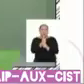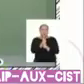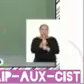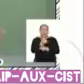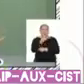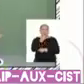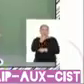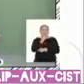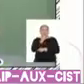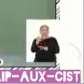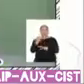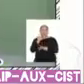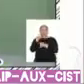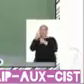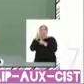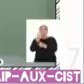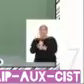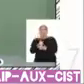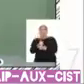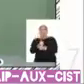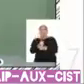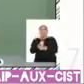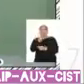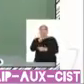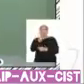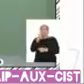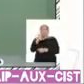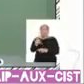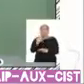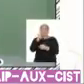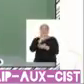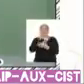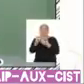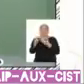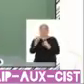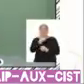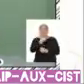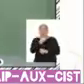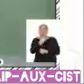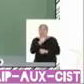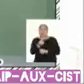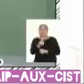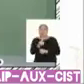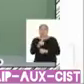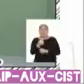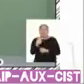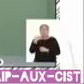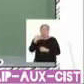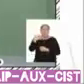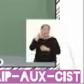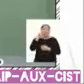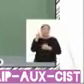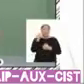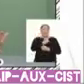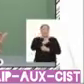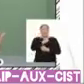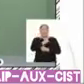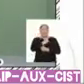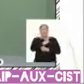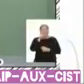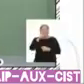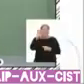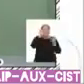pasa si no elijo bien? ¿Qué pasa si es descojo la carrera que no me gusta? Etcétera. Todos esos miedos, todas esas